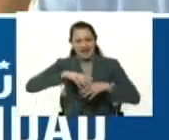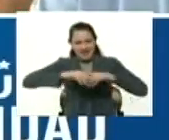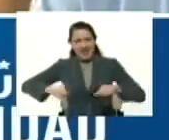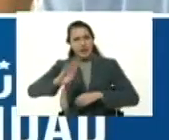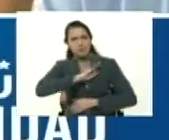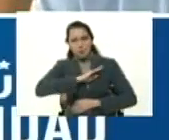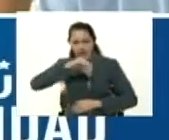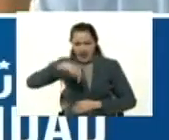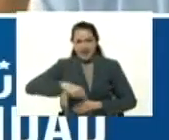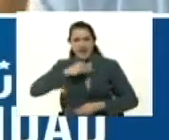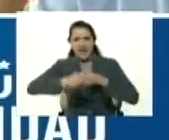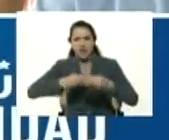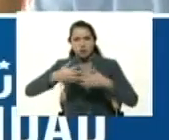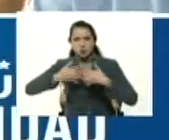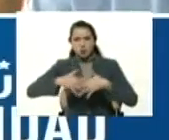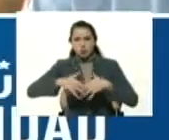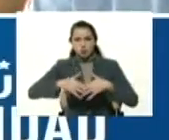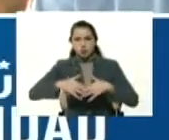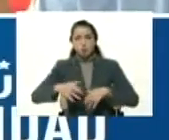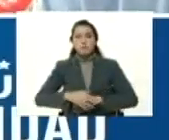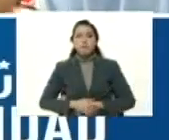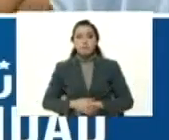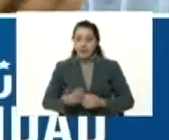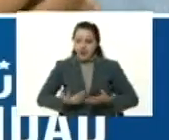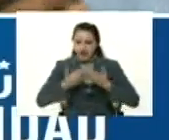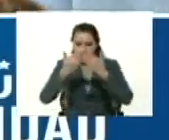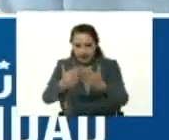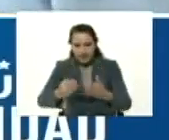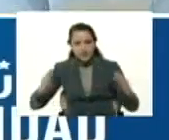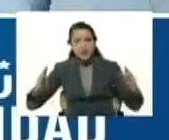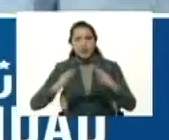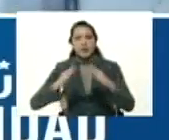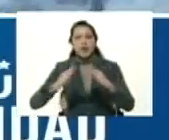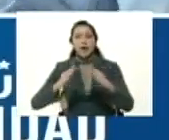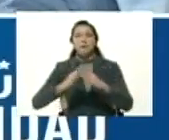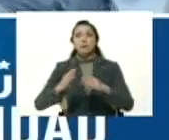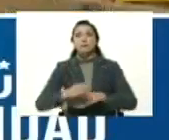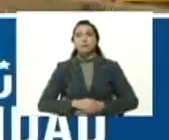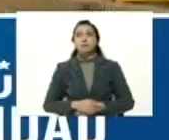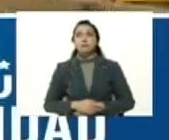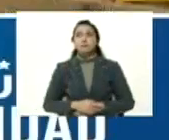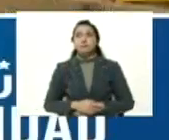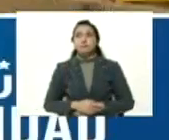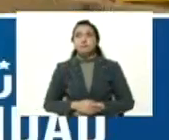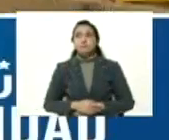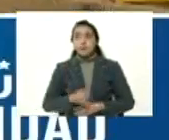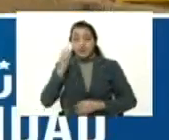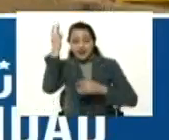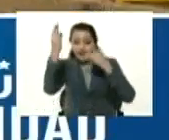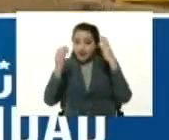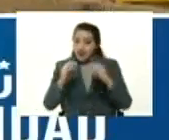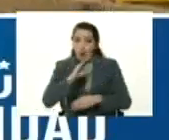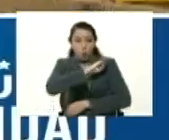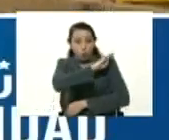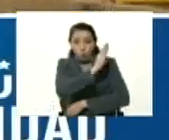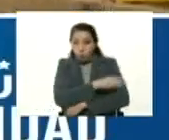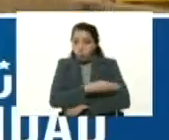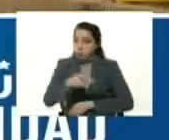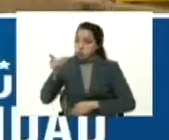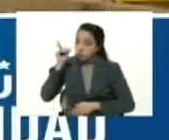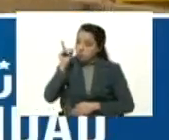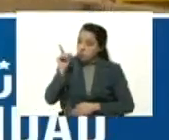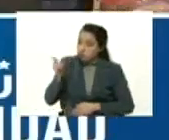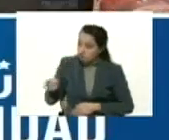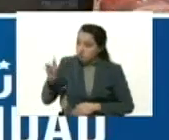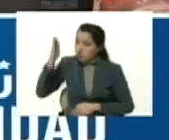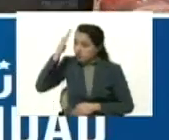venezolana, directo para el hogar. Todas estas iniciativas hay que fortalecerlas. Señora Vicepresidenta Ejecutiva de la